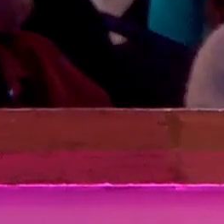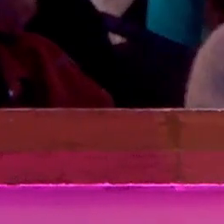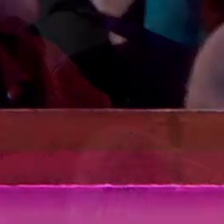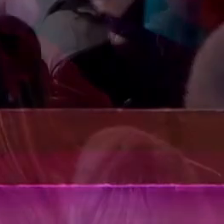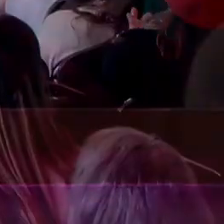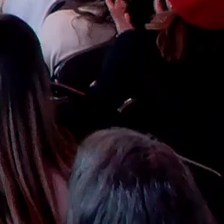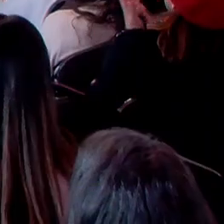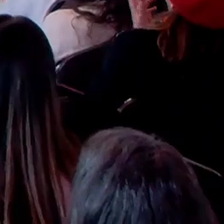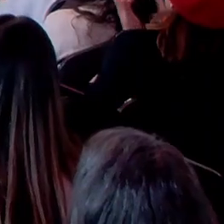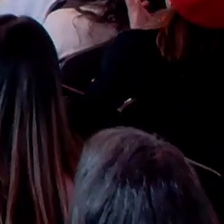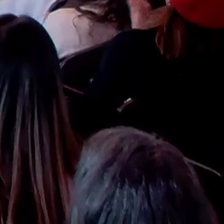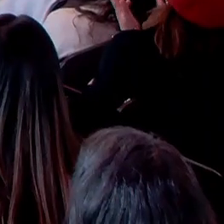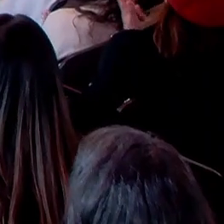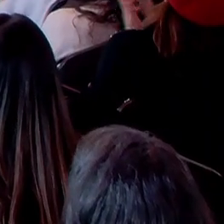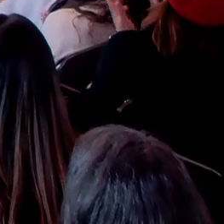Gracias.